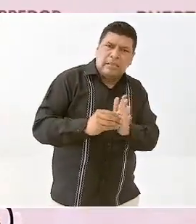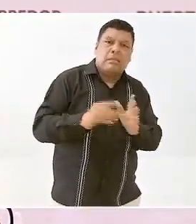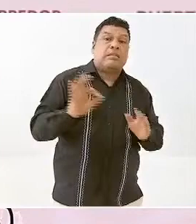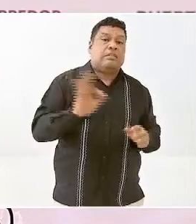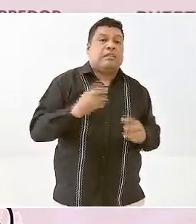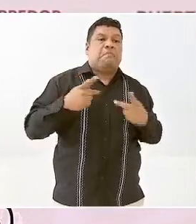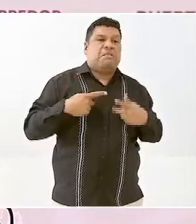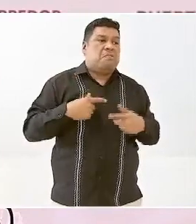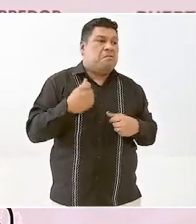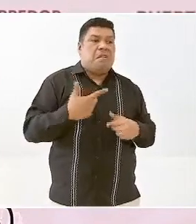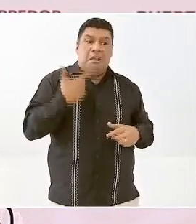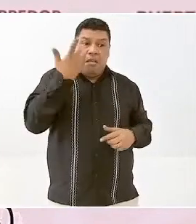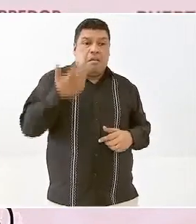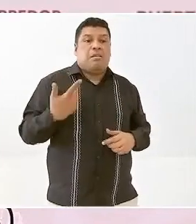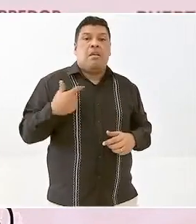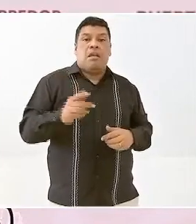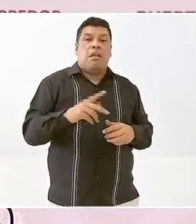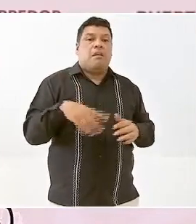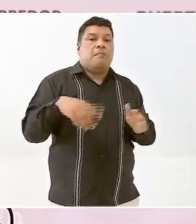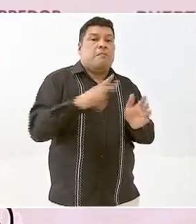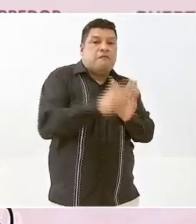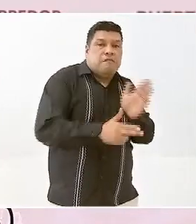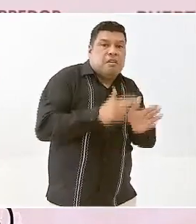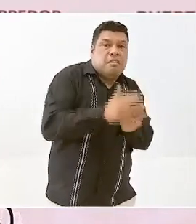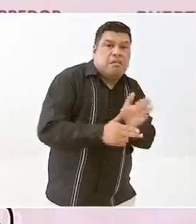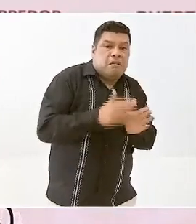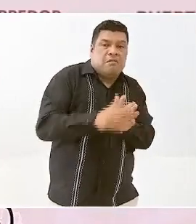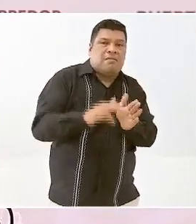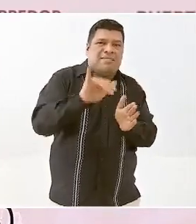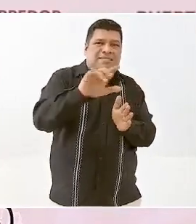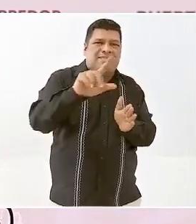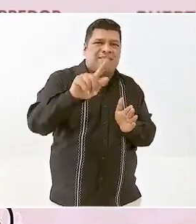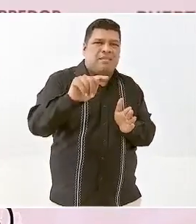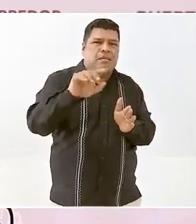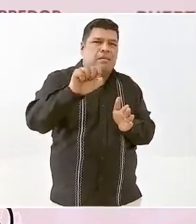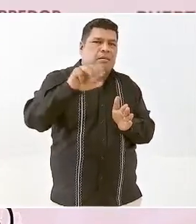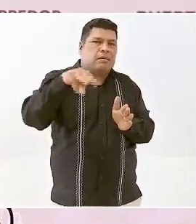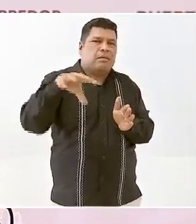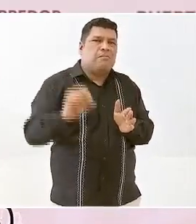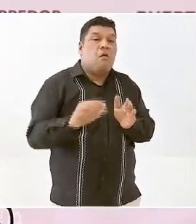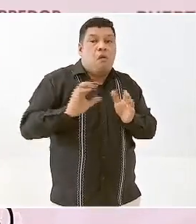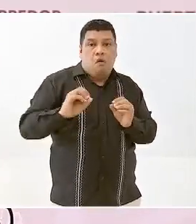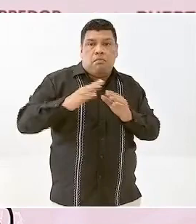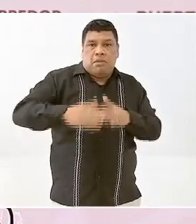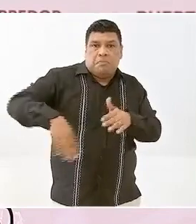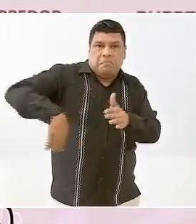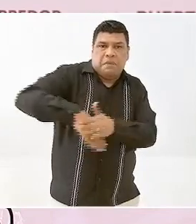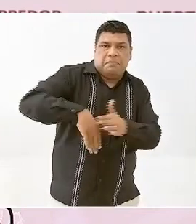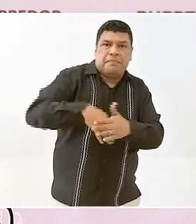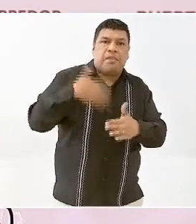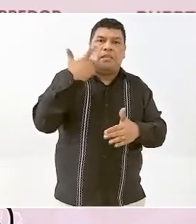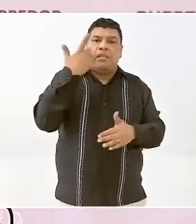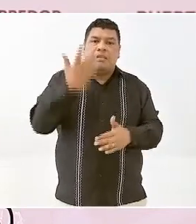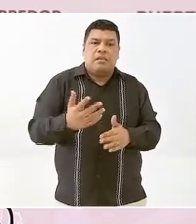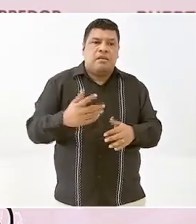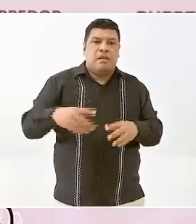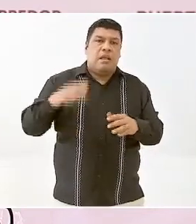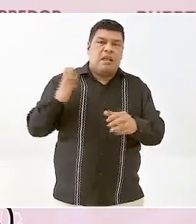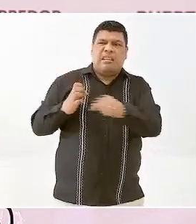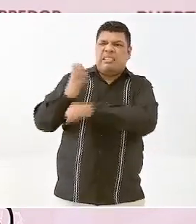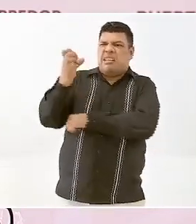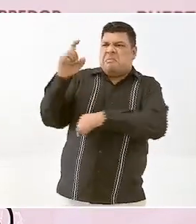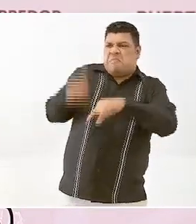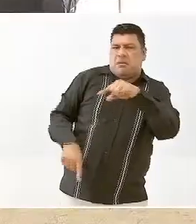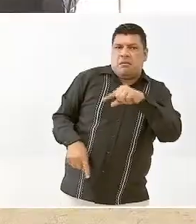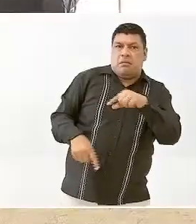querer privatizar el ferrocarril del Istmo o privatizar los puertos. ¿Cómo le vamos